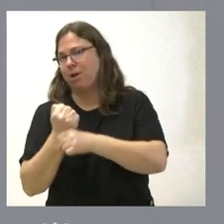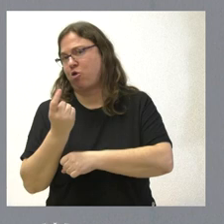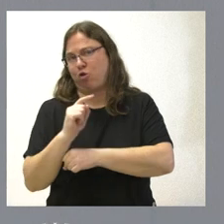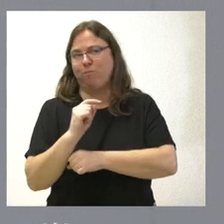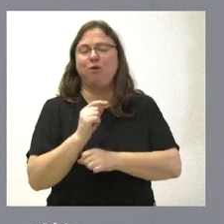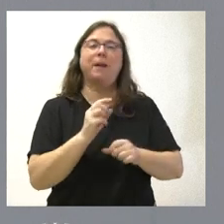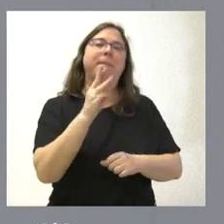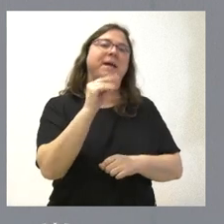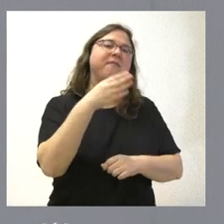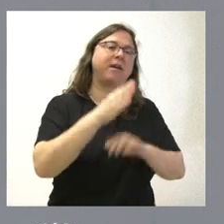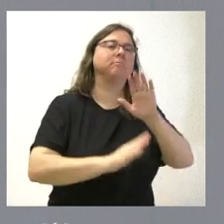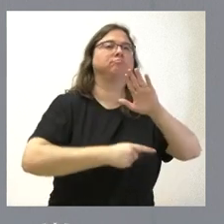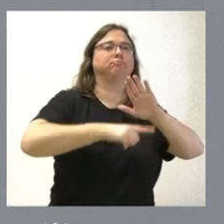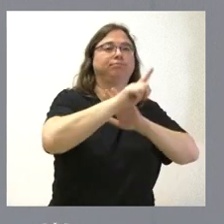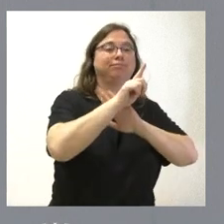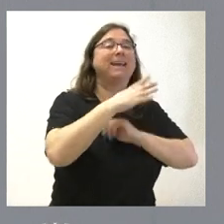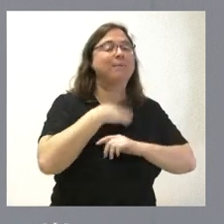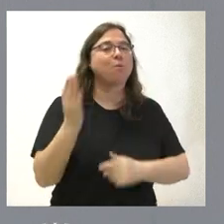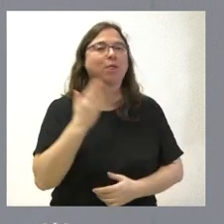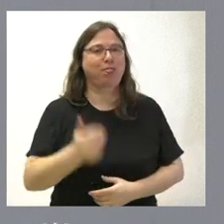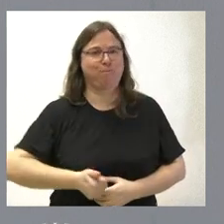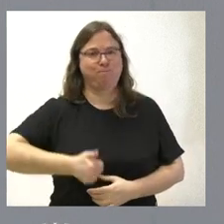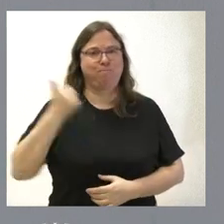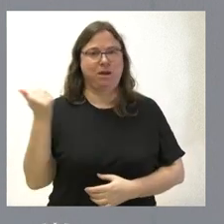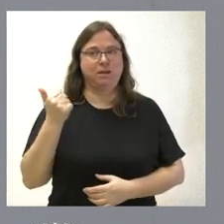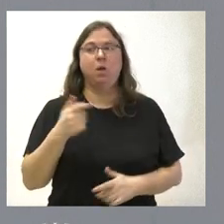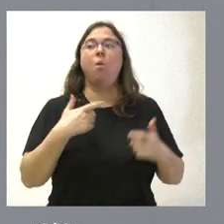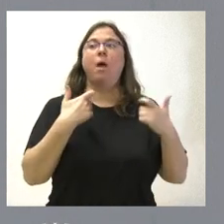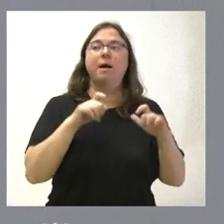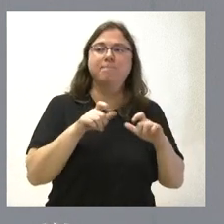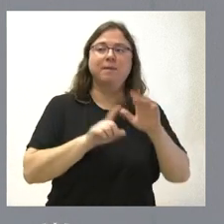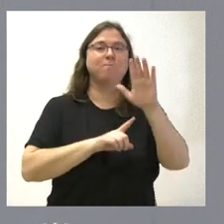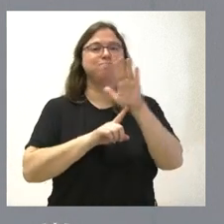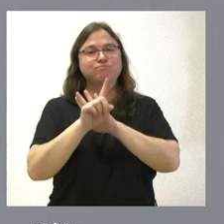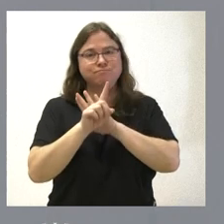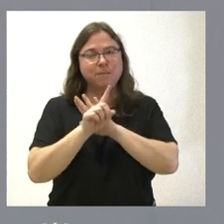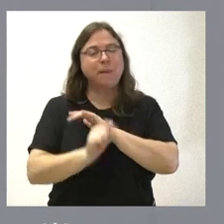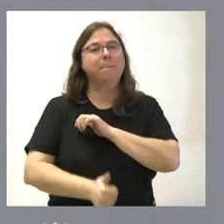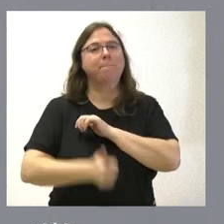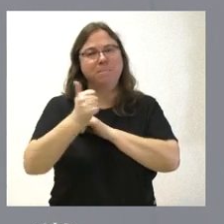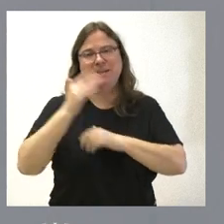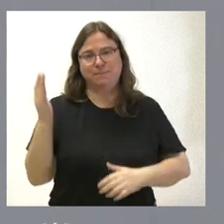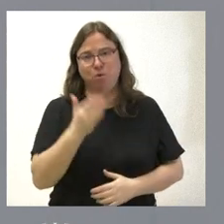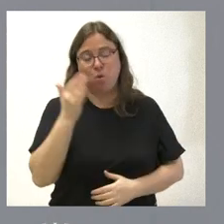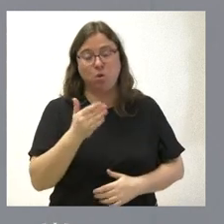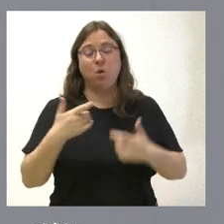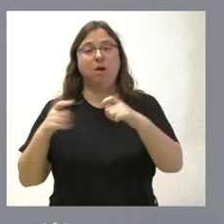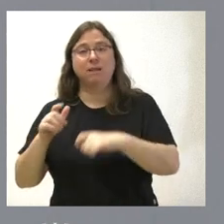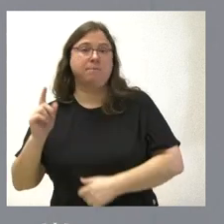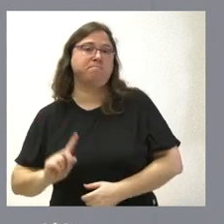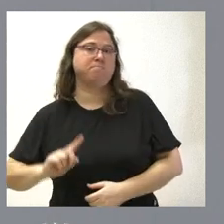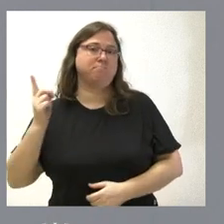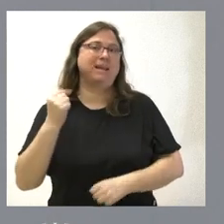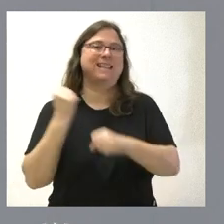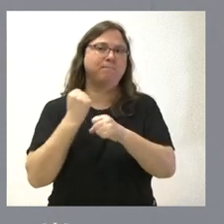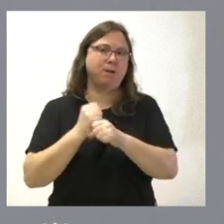también esperamos Un aumento de la productividad que un una parte del crecimiento del pib se traduzca en más productividad y otra parte en crecimiento del